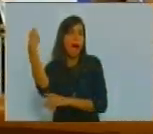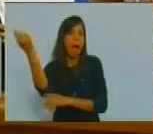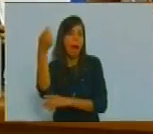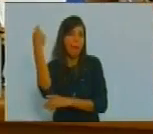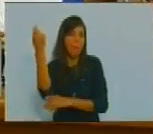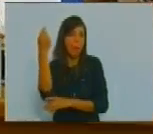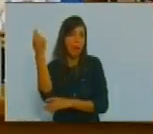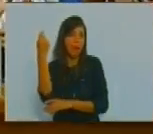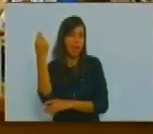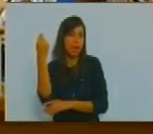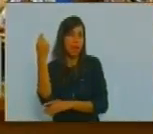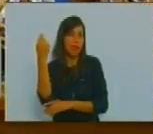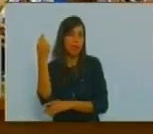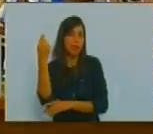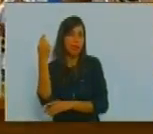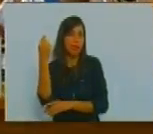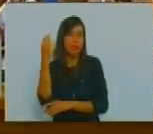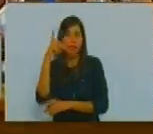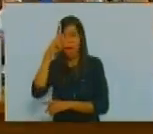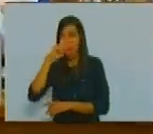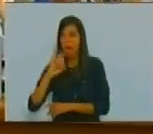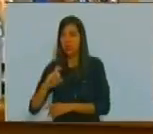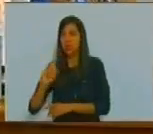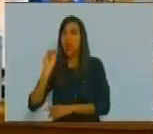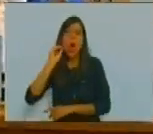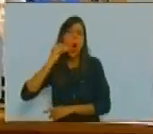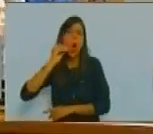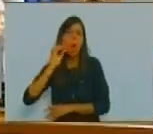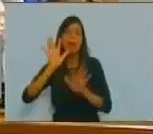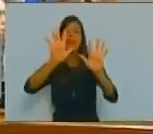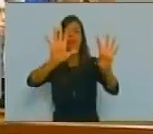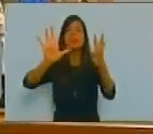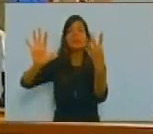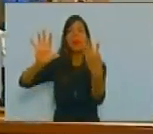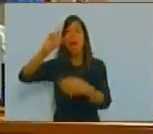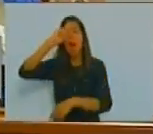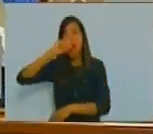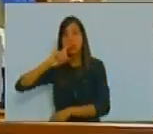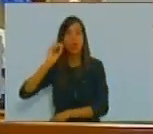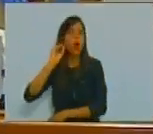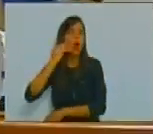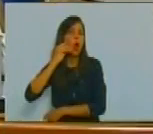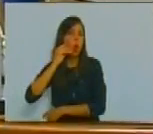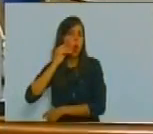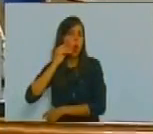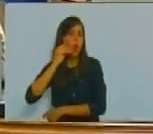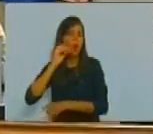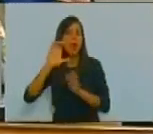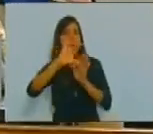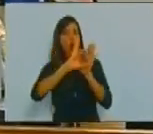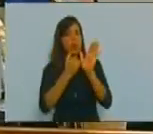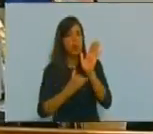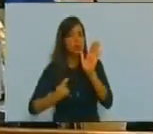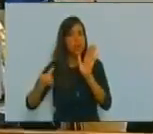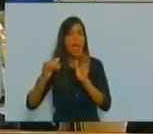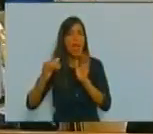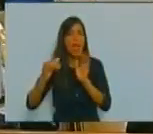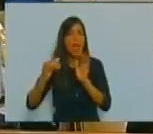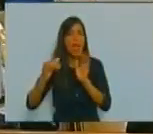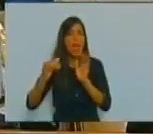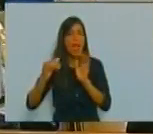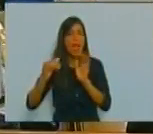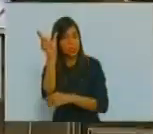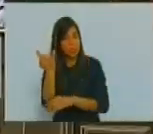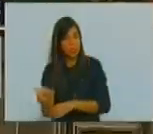más, David Villalobos, de 19 años, el constituyentista más joven.